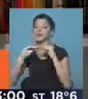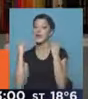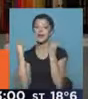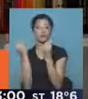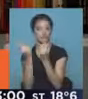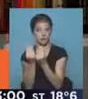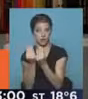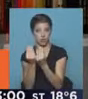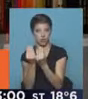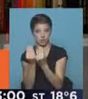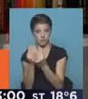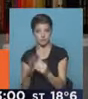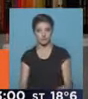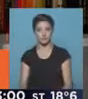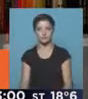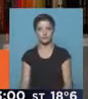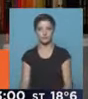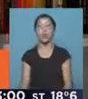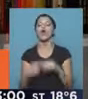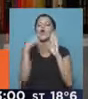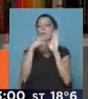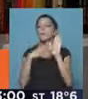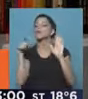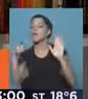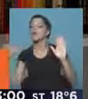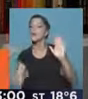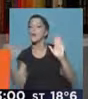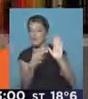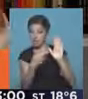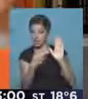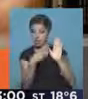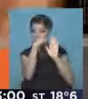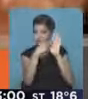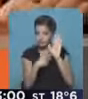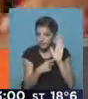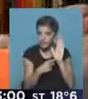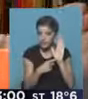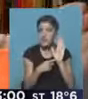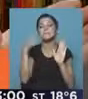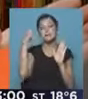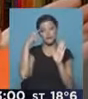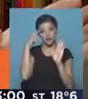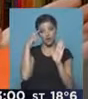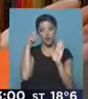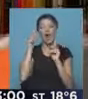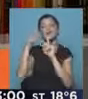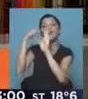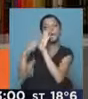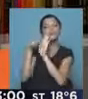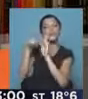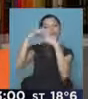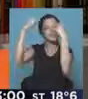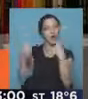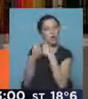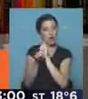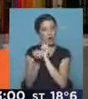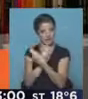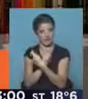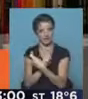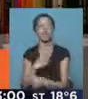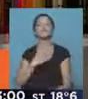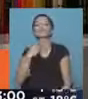listado de peticiones de la oposición de cambios en el acuerdo. Y digo que es